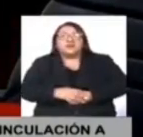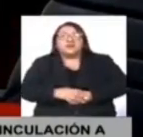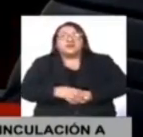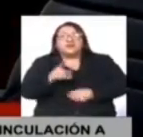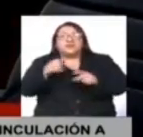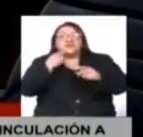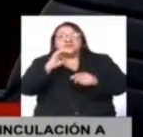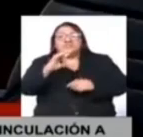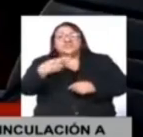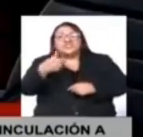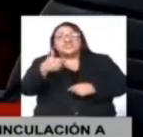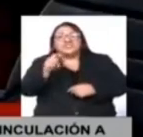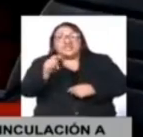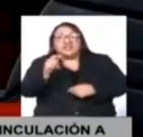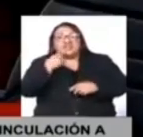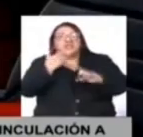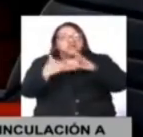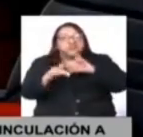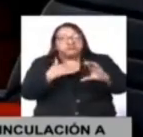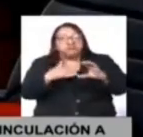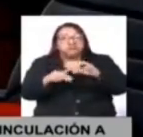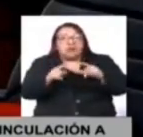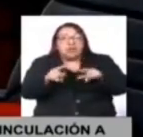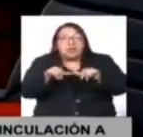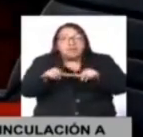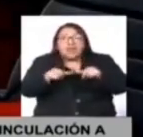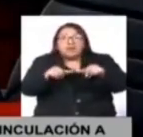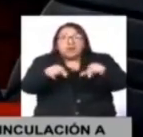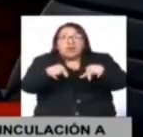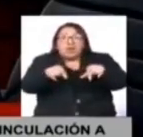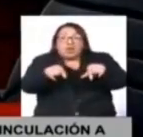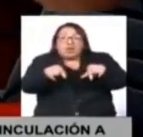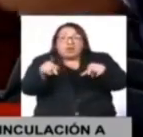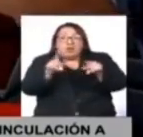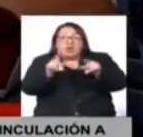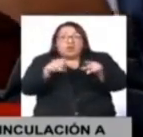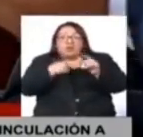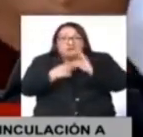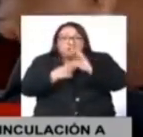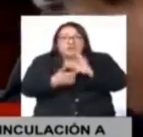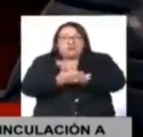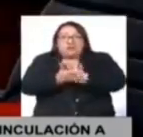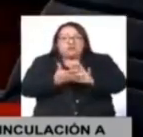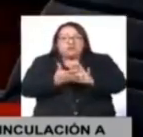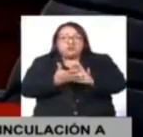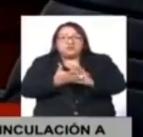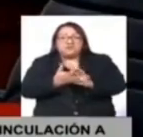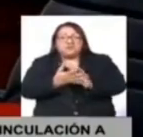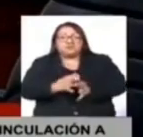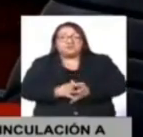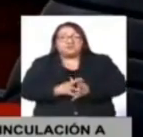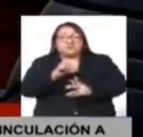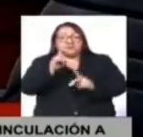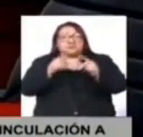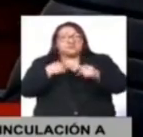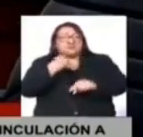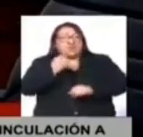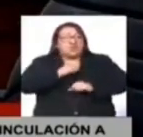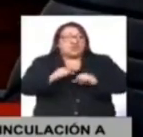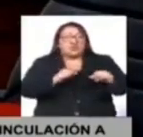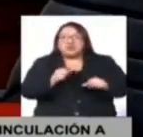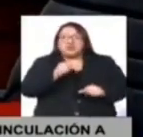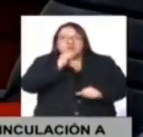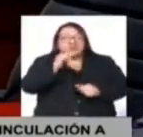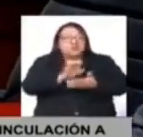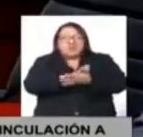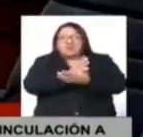actúan antes de tiempo, actúan por intereses propios y no